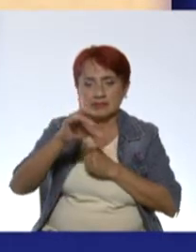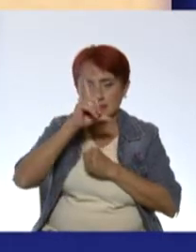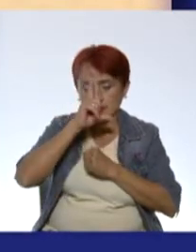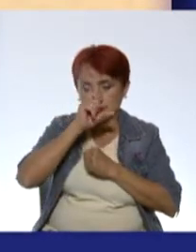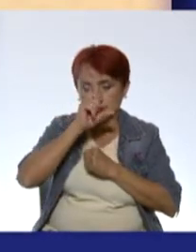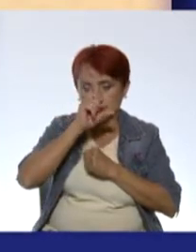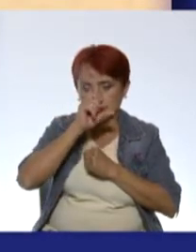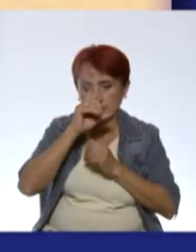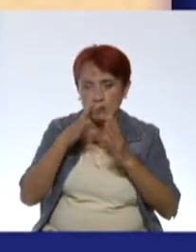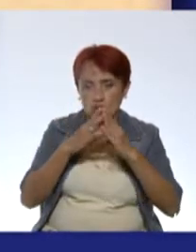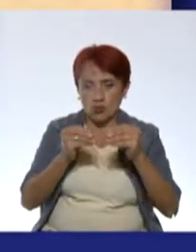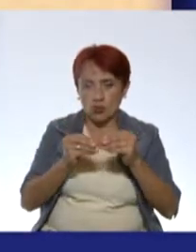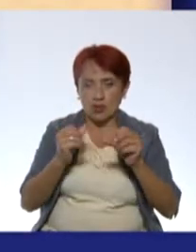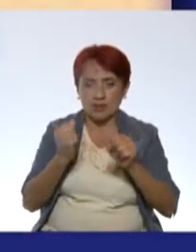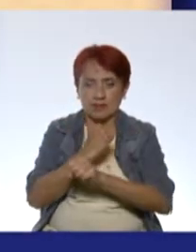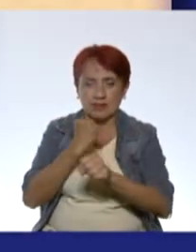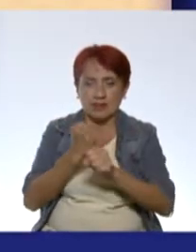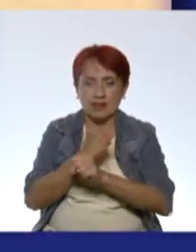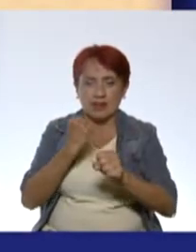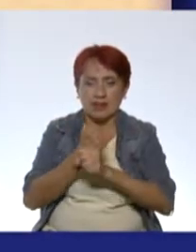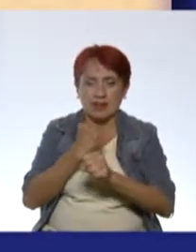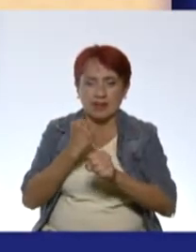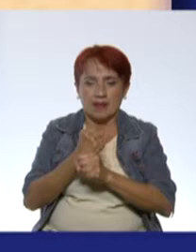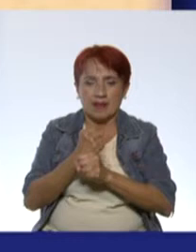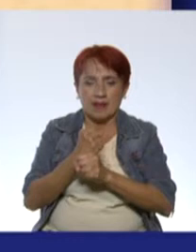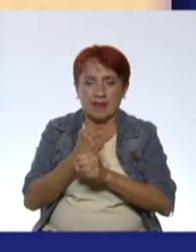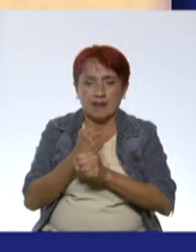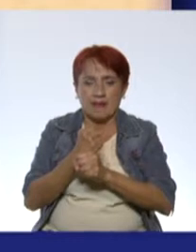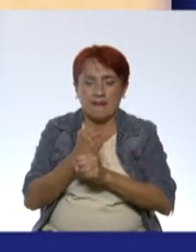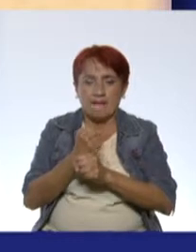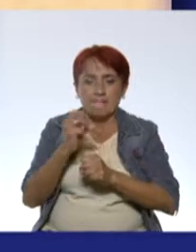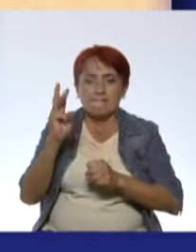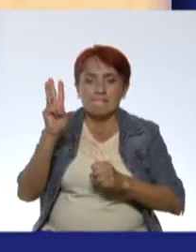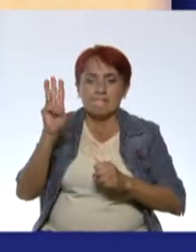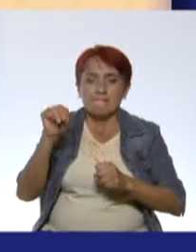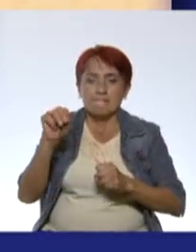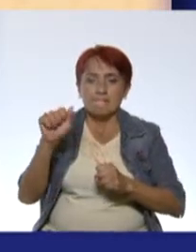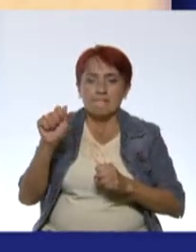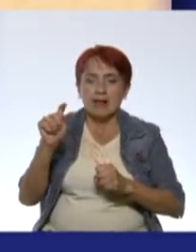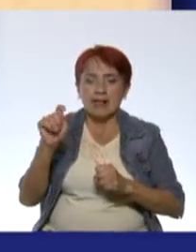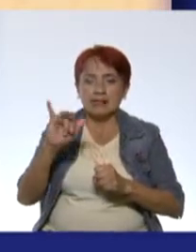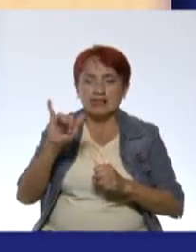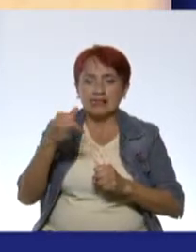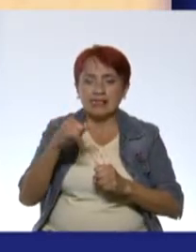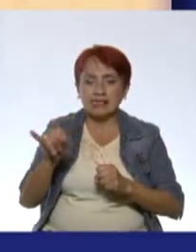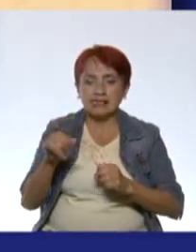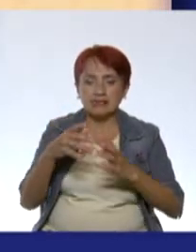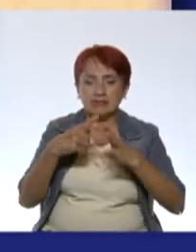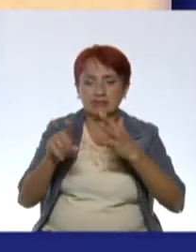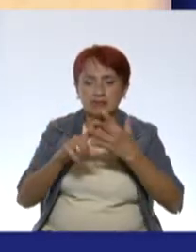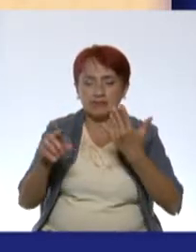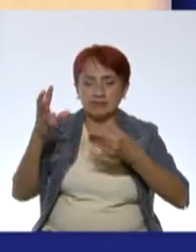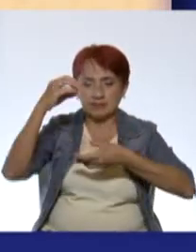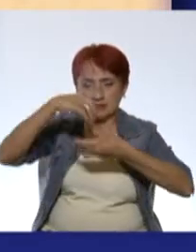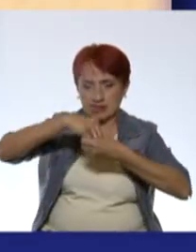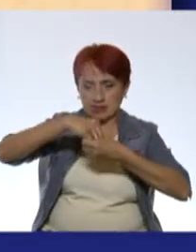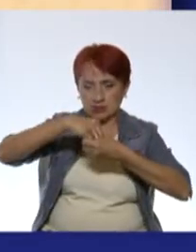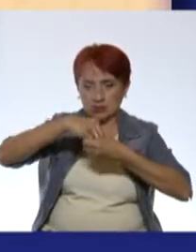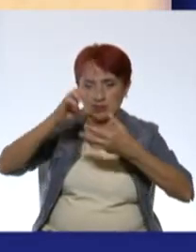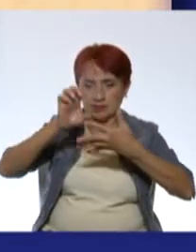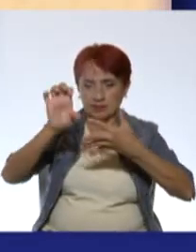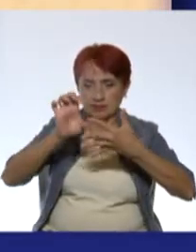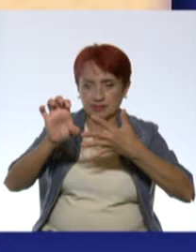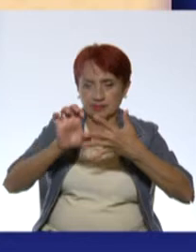Para quinto año, el día de hoy, vamos a seguir trabajando con lo que son matrices, pero en este caso vamos a ver cómo operan las matrices